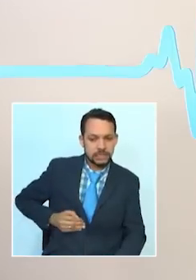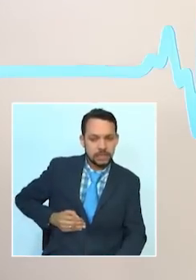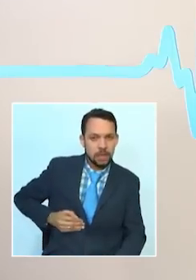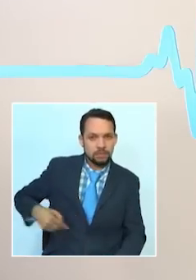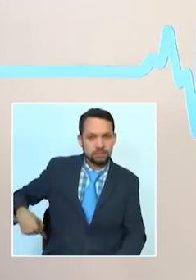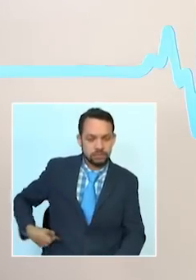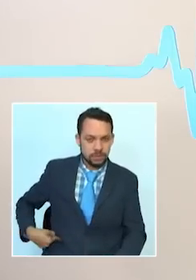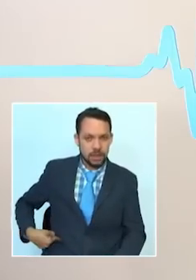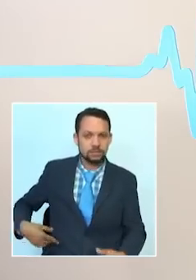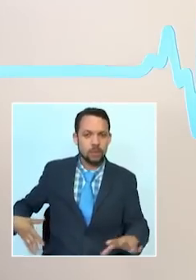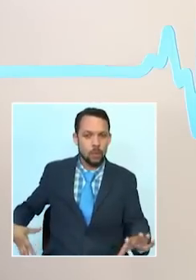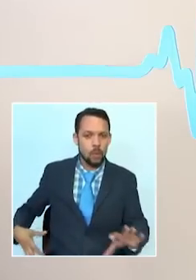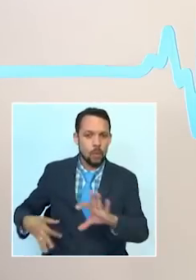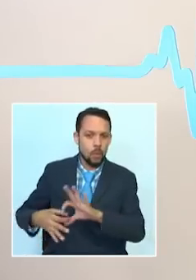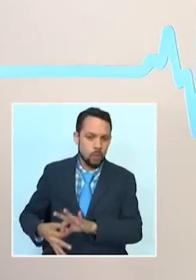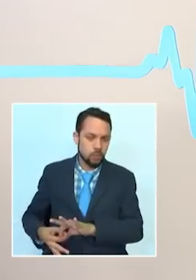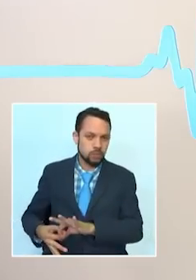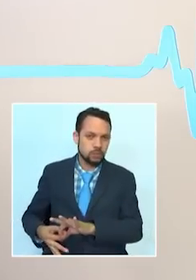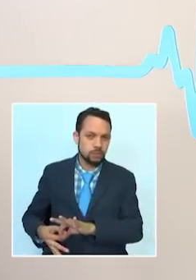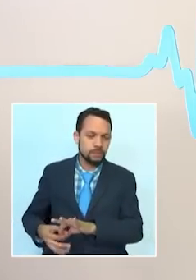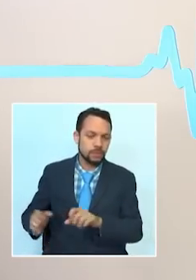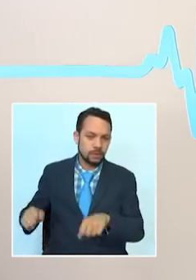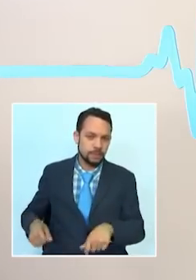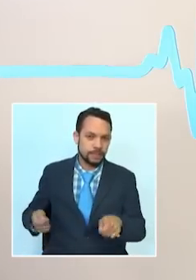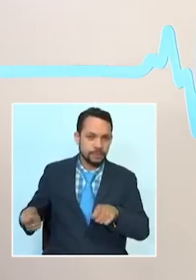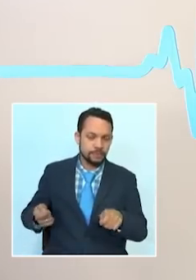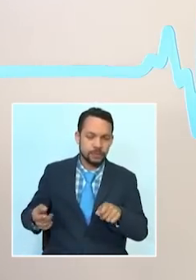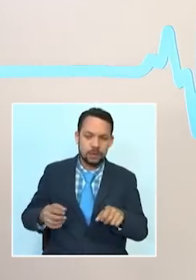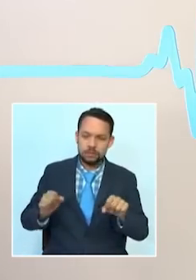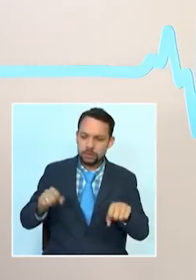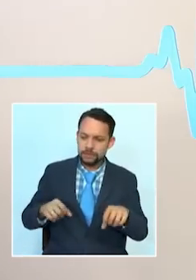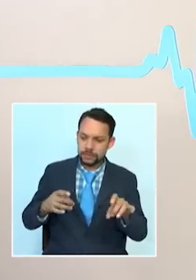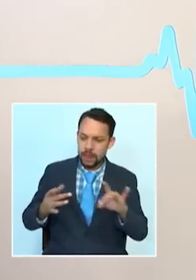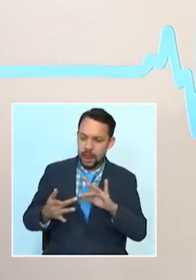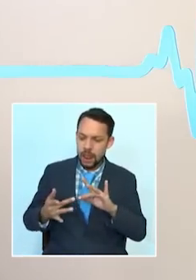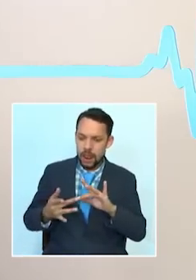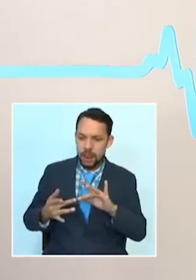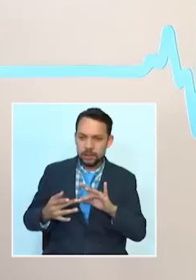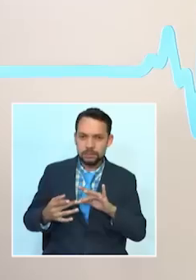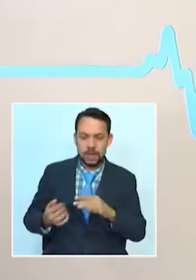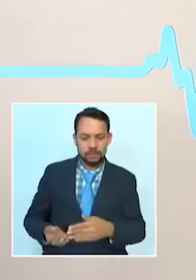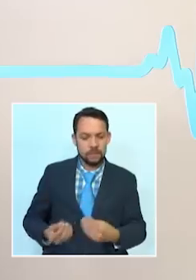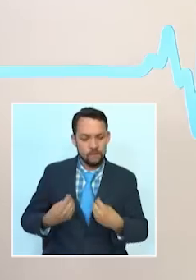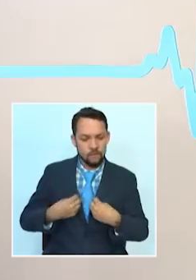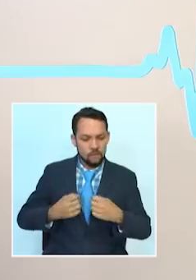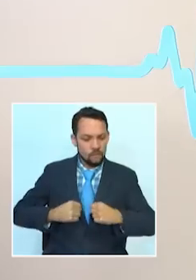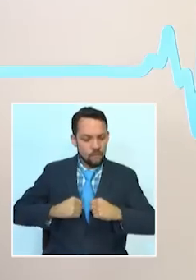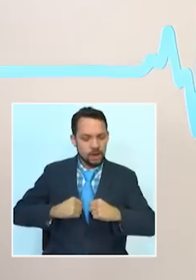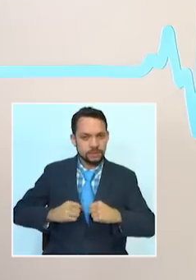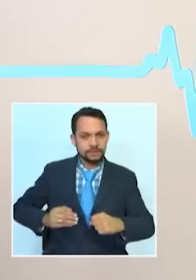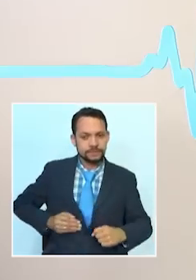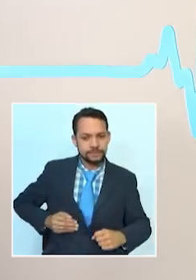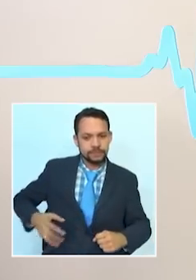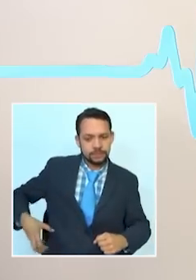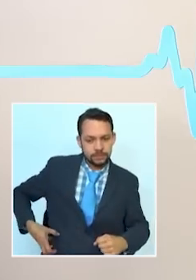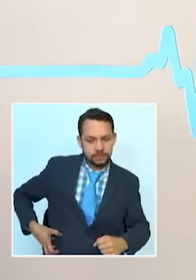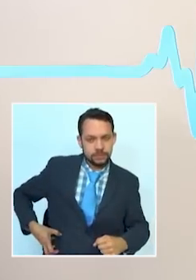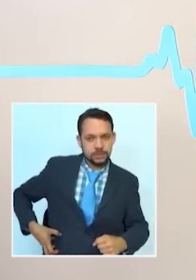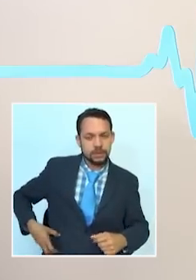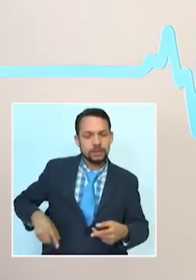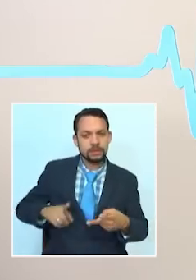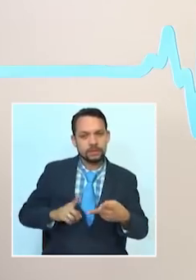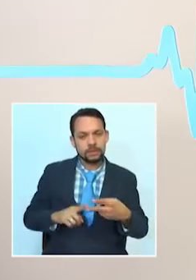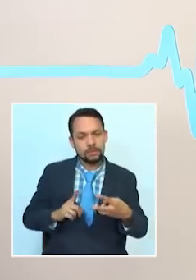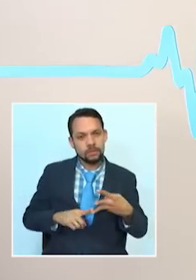riñón entonces nutrimos la esencia del riñón con del hígado con el bildren para que le energía al hígado eh lo utilizamos